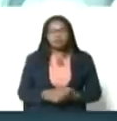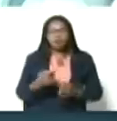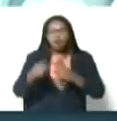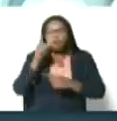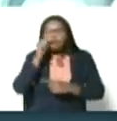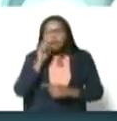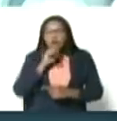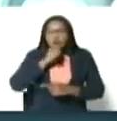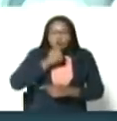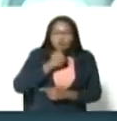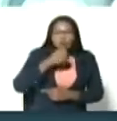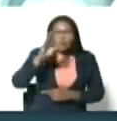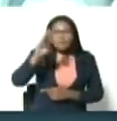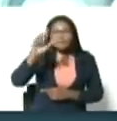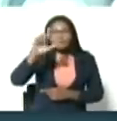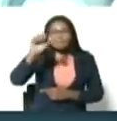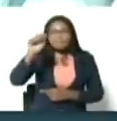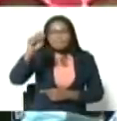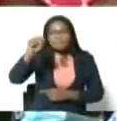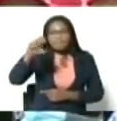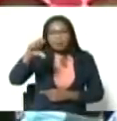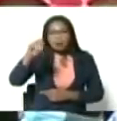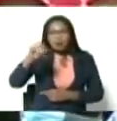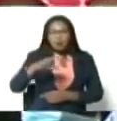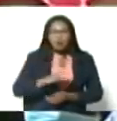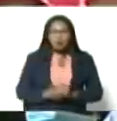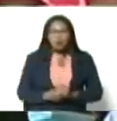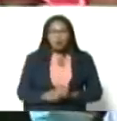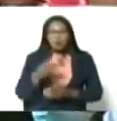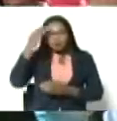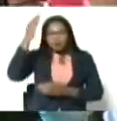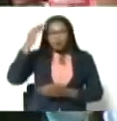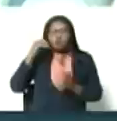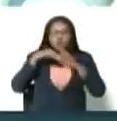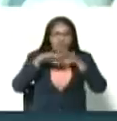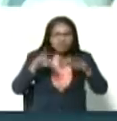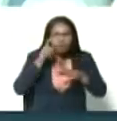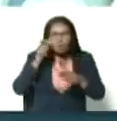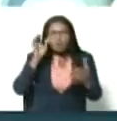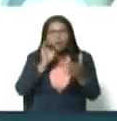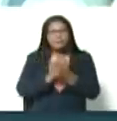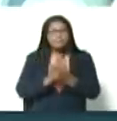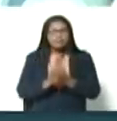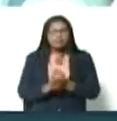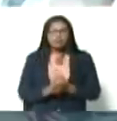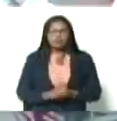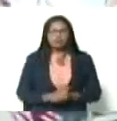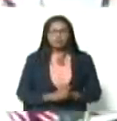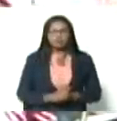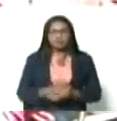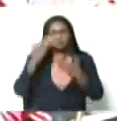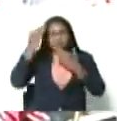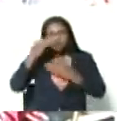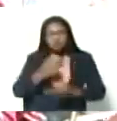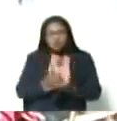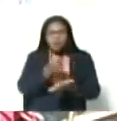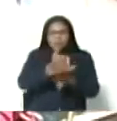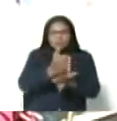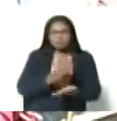el viejito José Blanco. Bueno, que Dios los bendiga, pues. Un aplauso a estos compañeros. Saludos, amén.